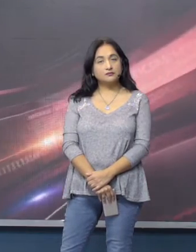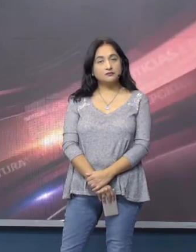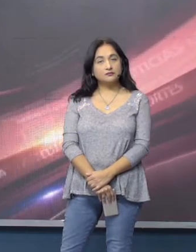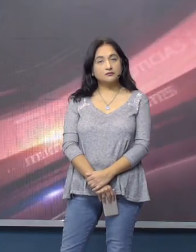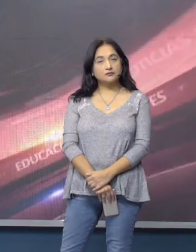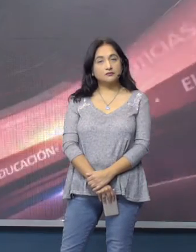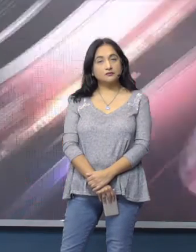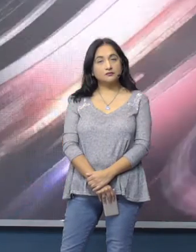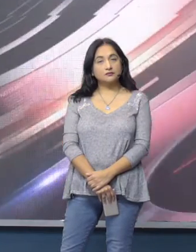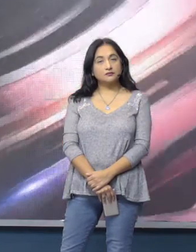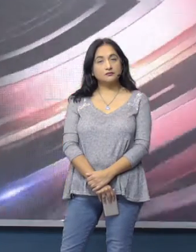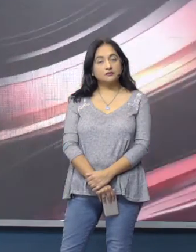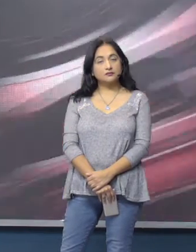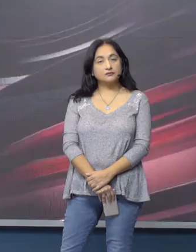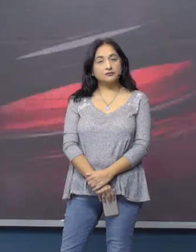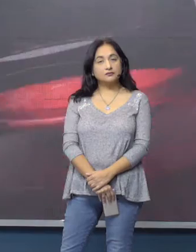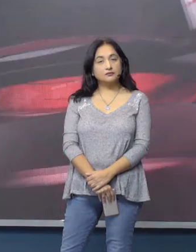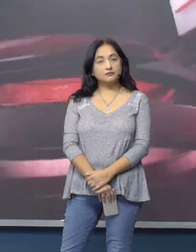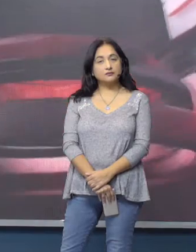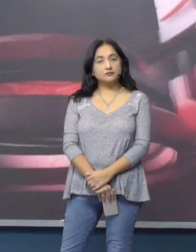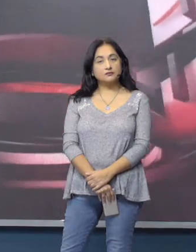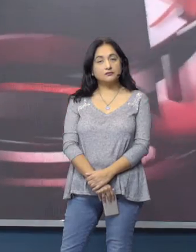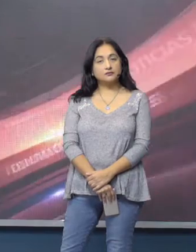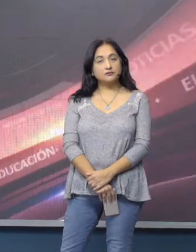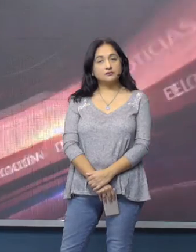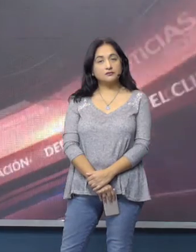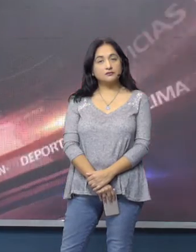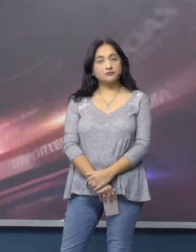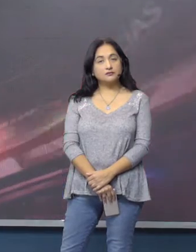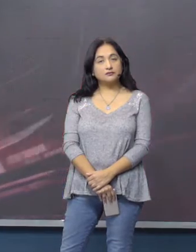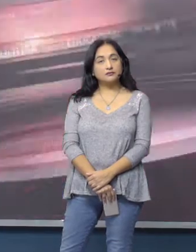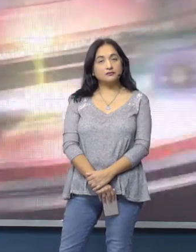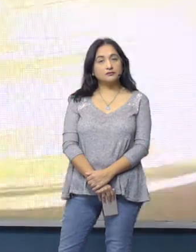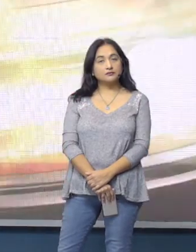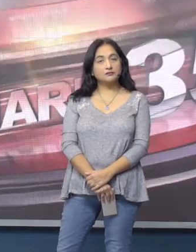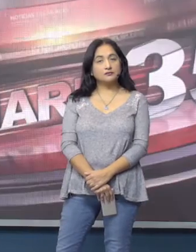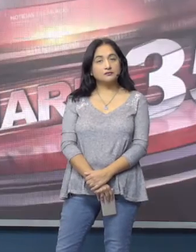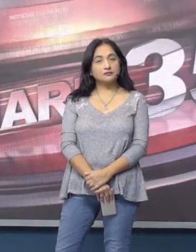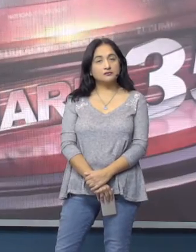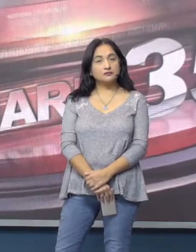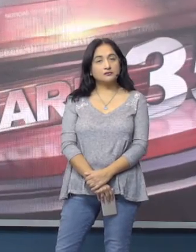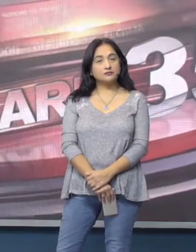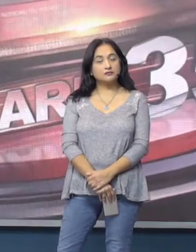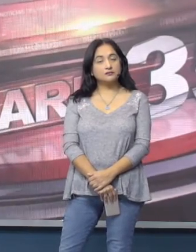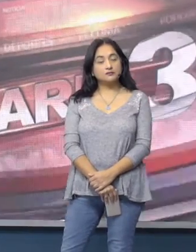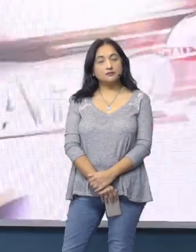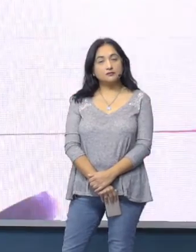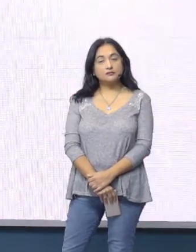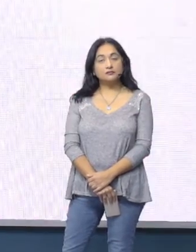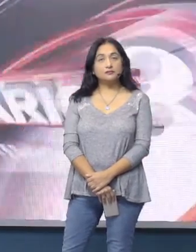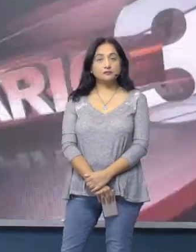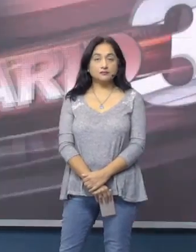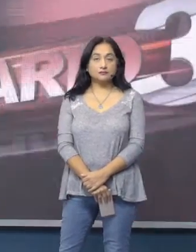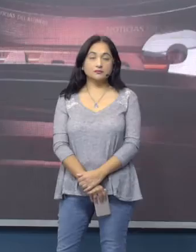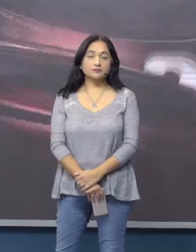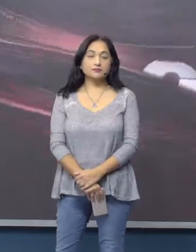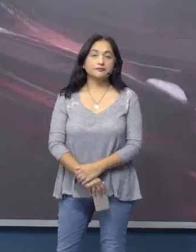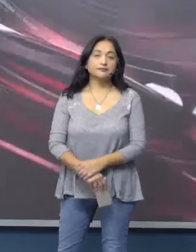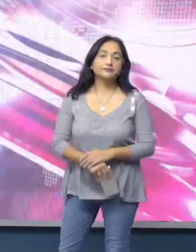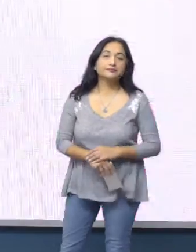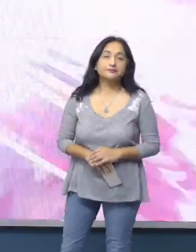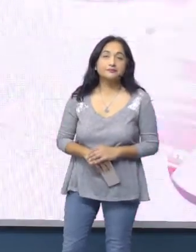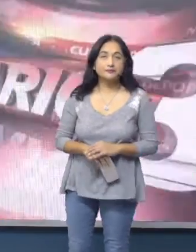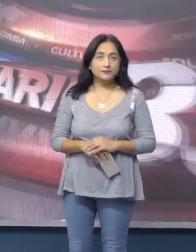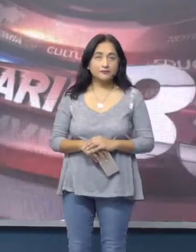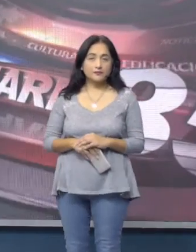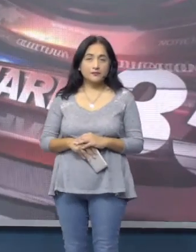nacional continúe vigente. Y de la misma manera, también hablamos un tema